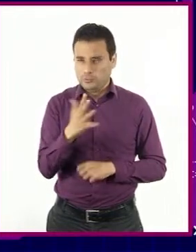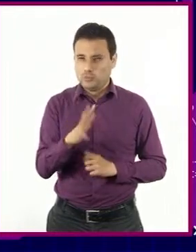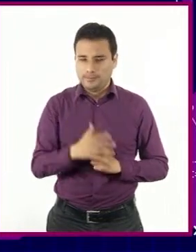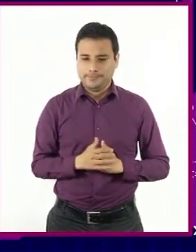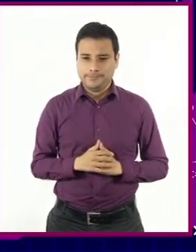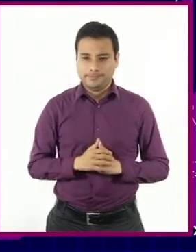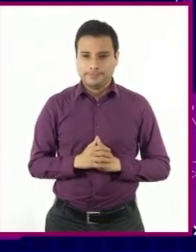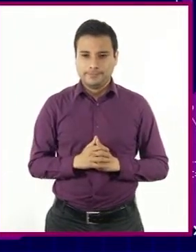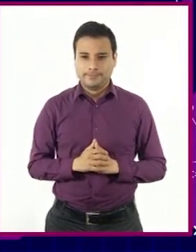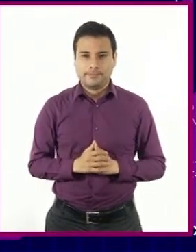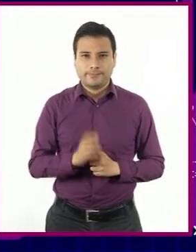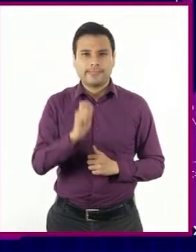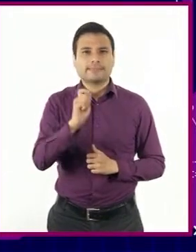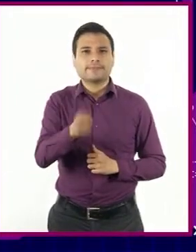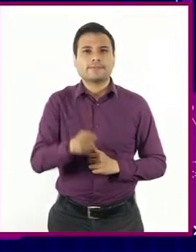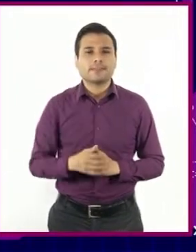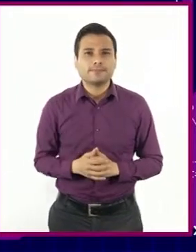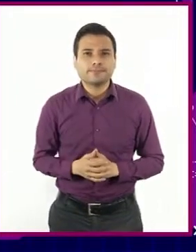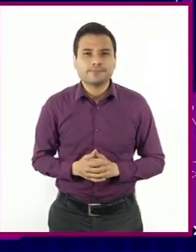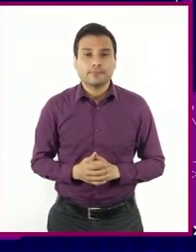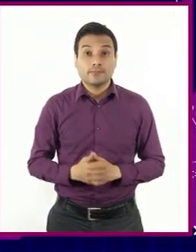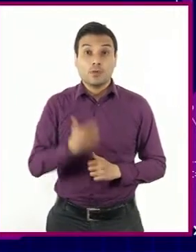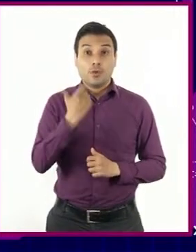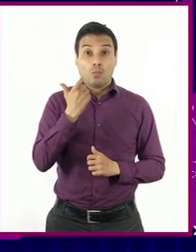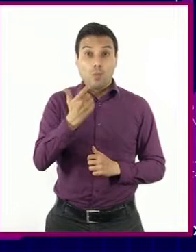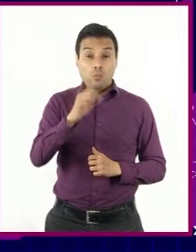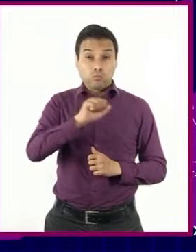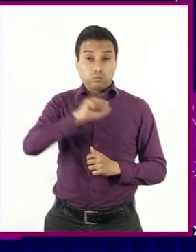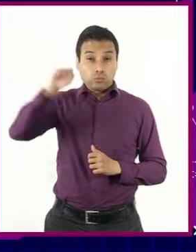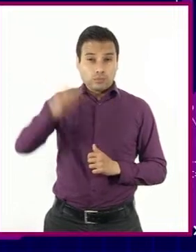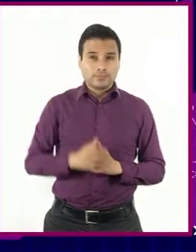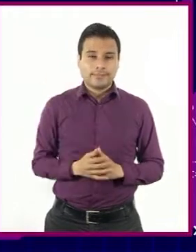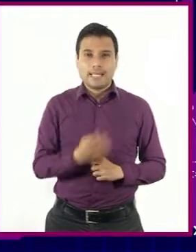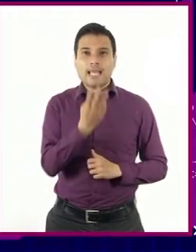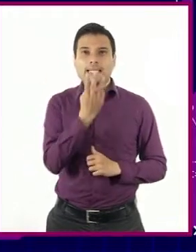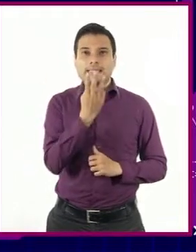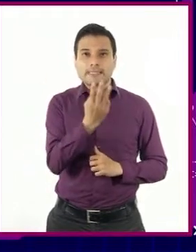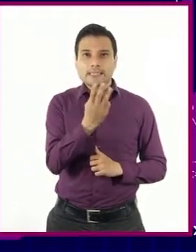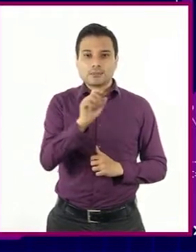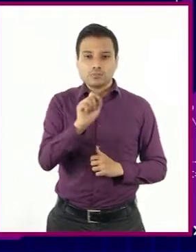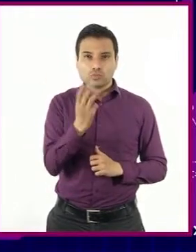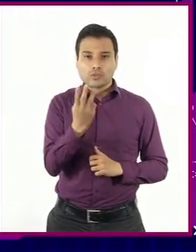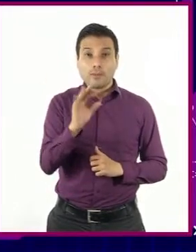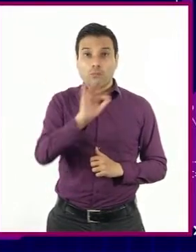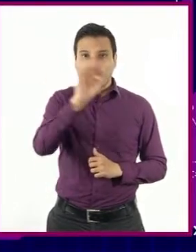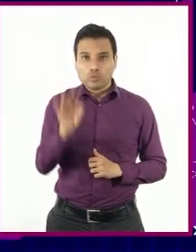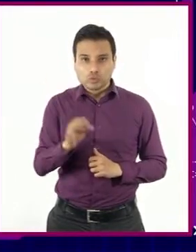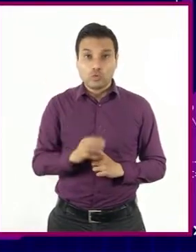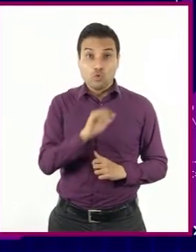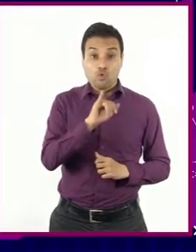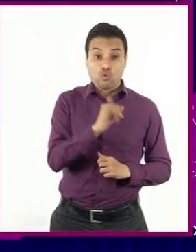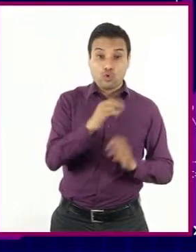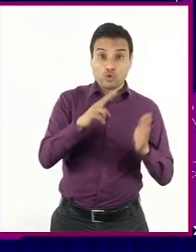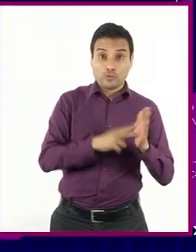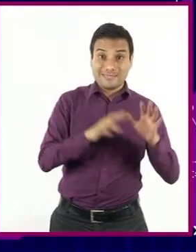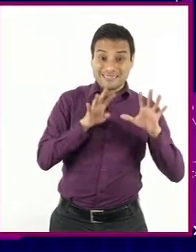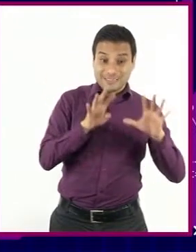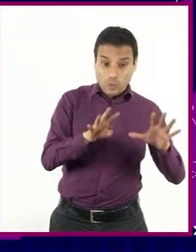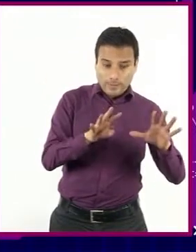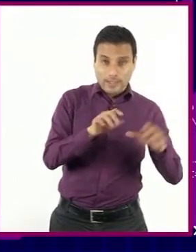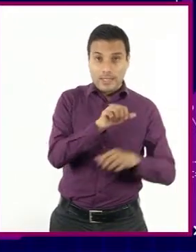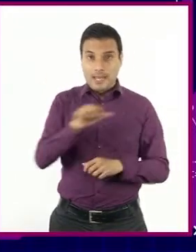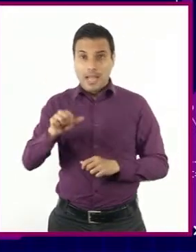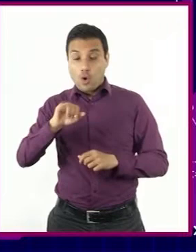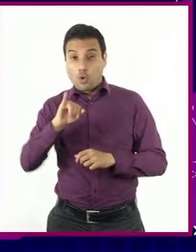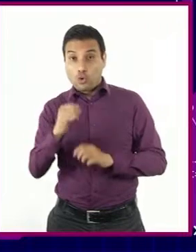aproximadamente. Es decir, la inflación aumentó 3.3% de junio de 2019 a junio